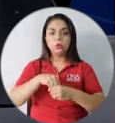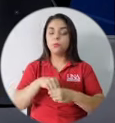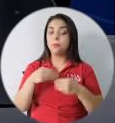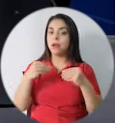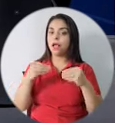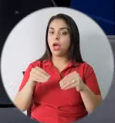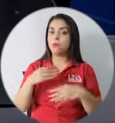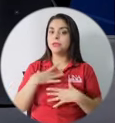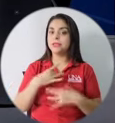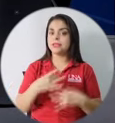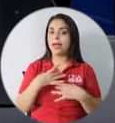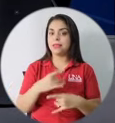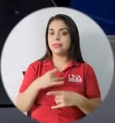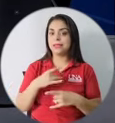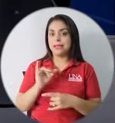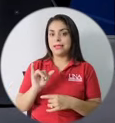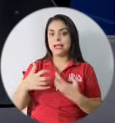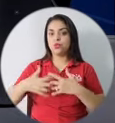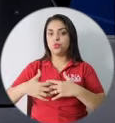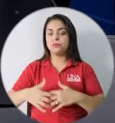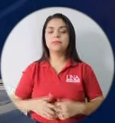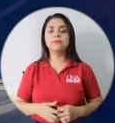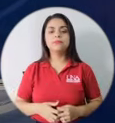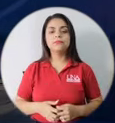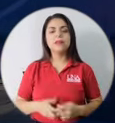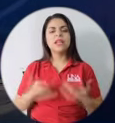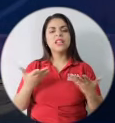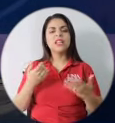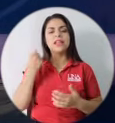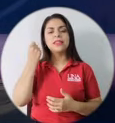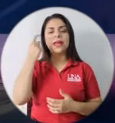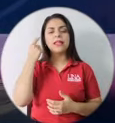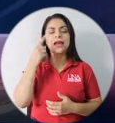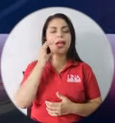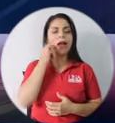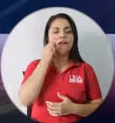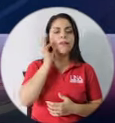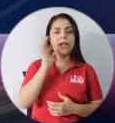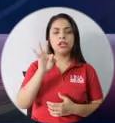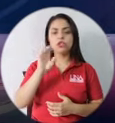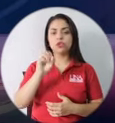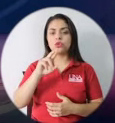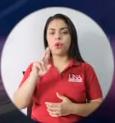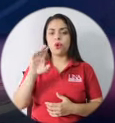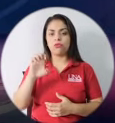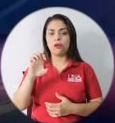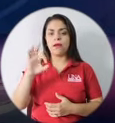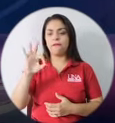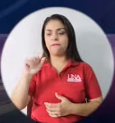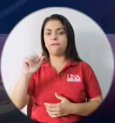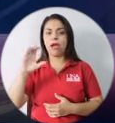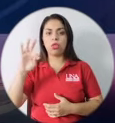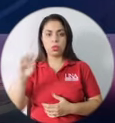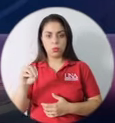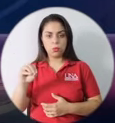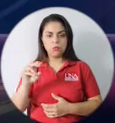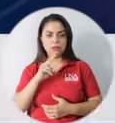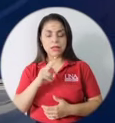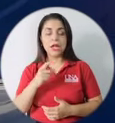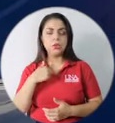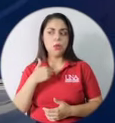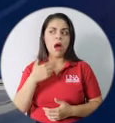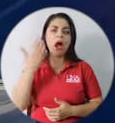desde el punto de vista de esta industria. ¿Qué se entiende por café torrefacto? Yo había escuchado la palabra, pero he de decirle francamente que para